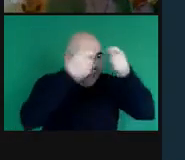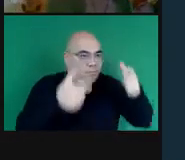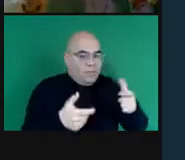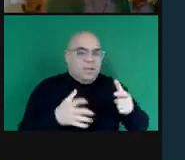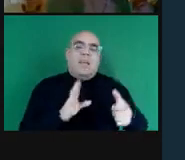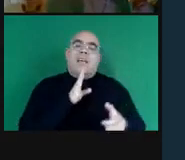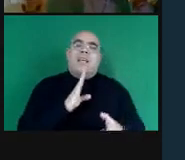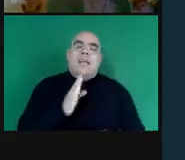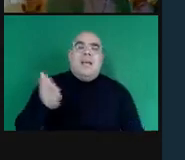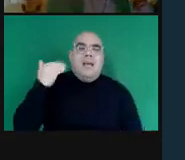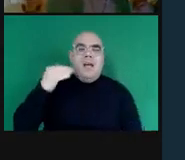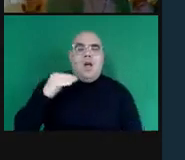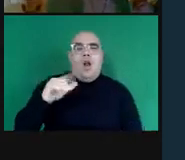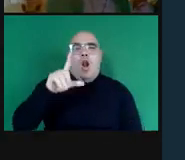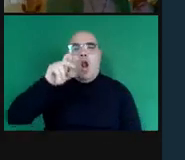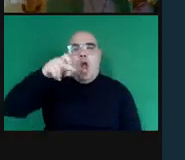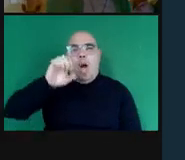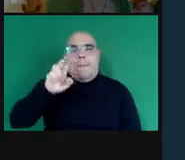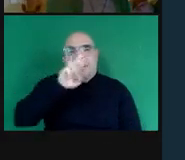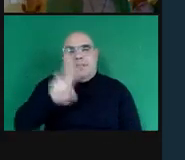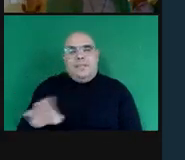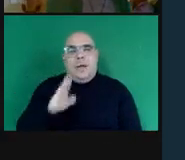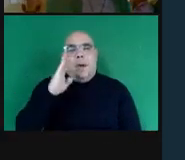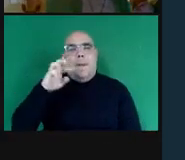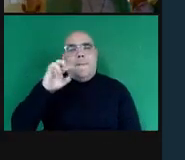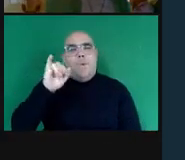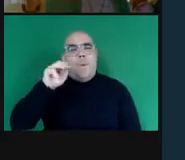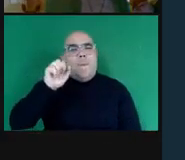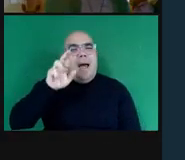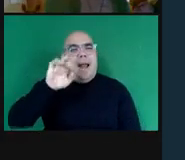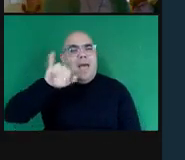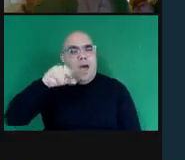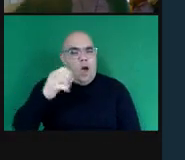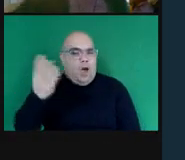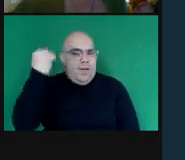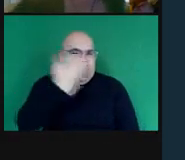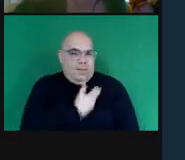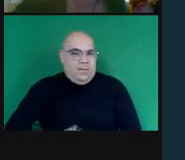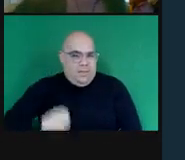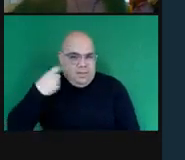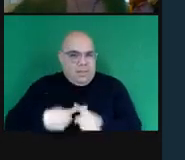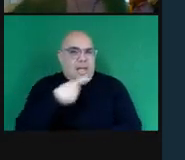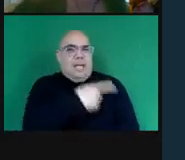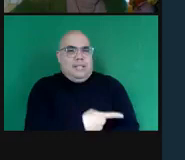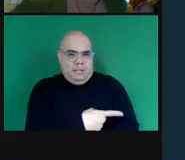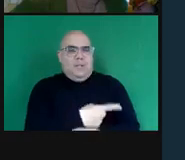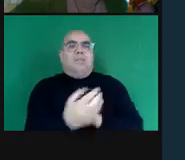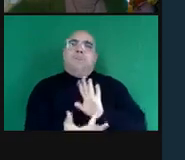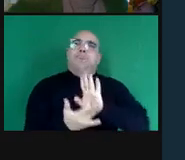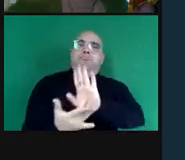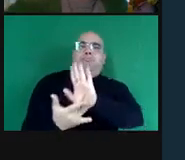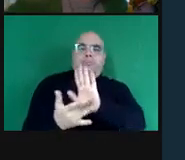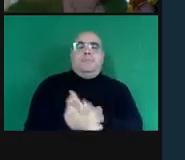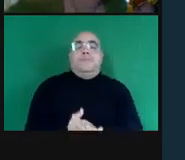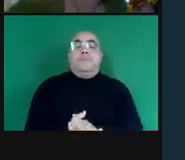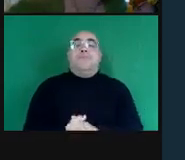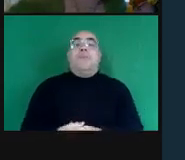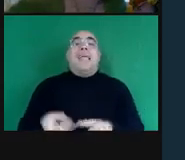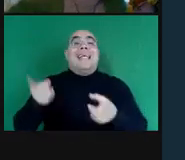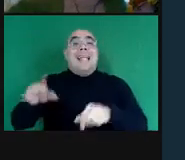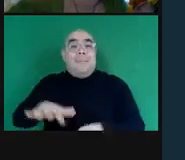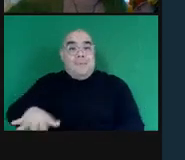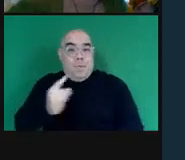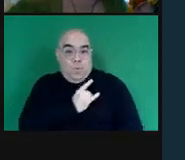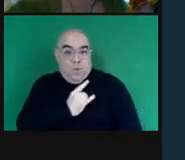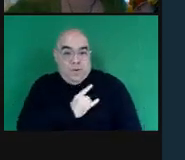Pumarejo. En la Ciudad Blanca, como también se llamó, encontramos los edificios de la primera